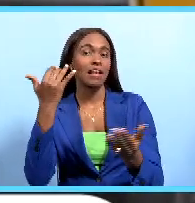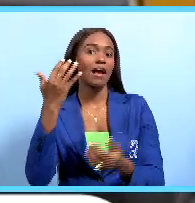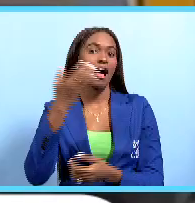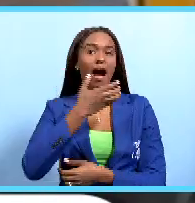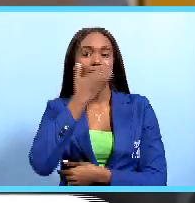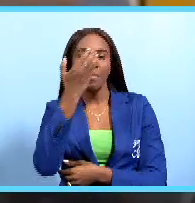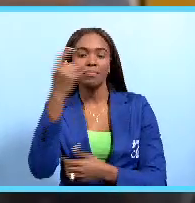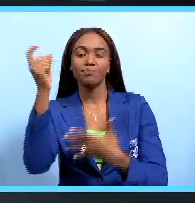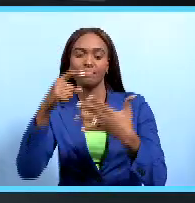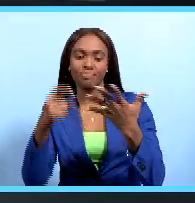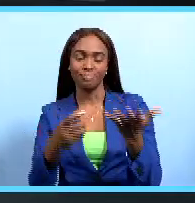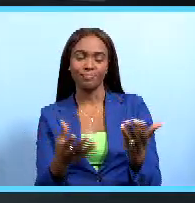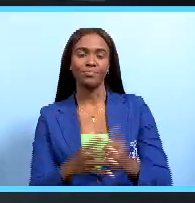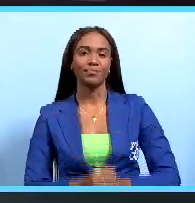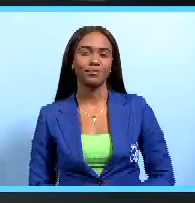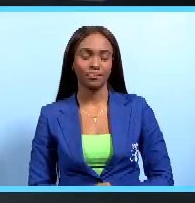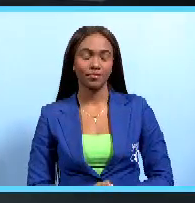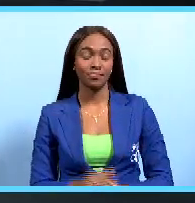Android.